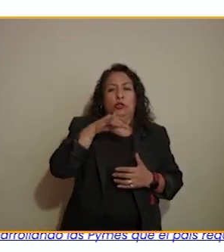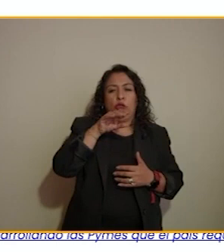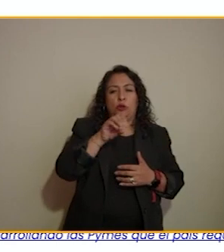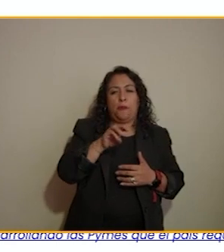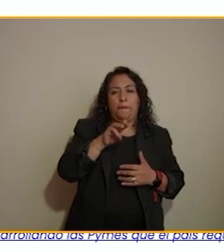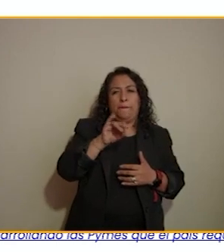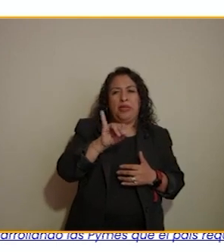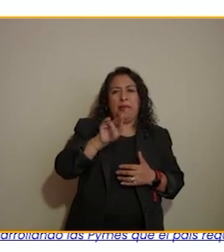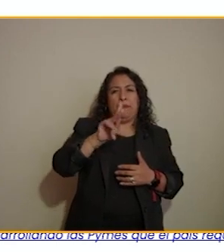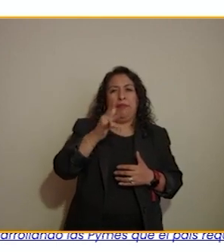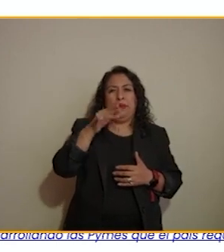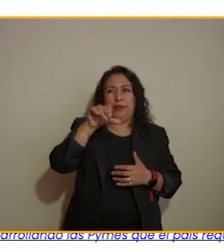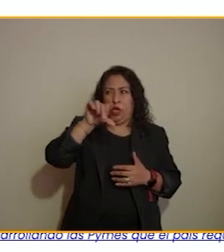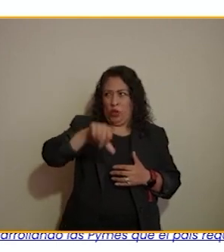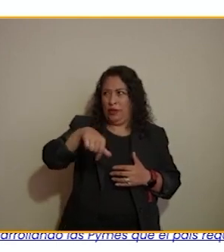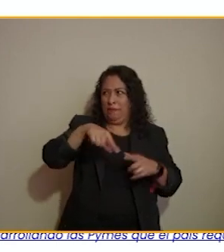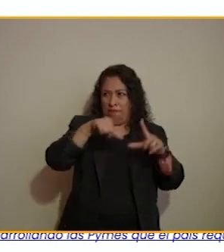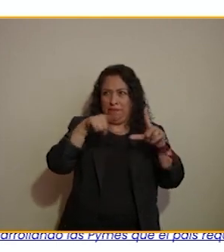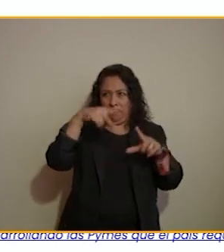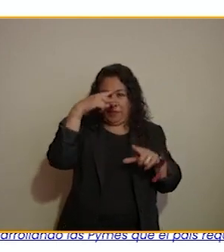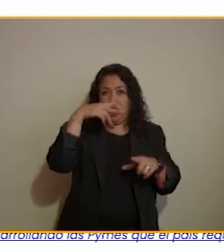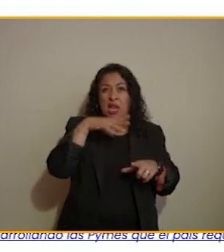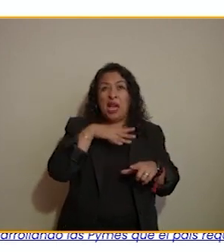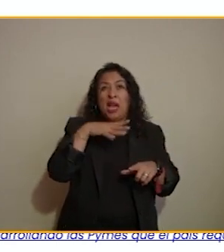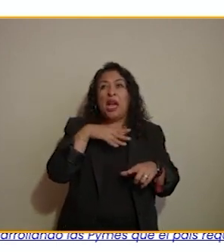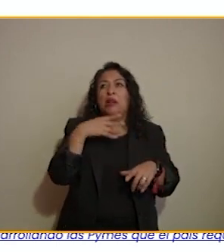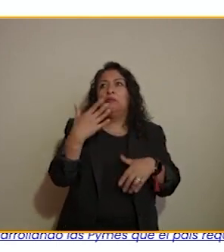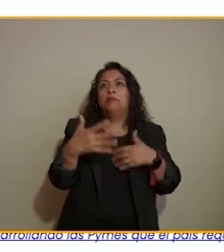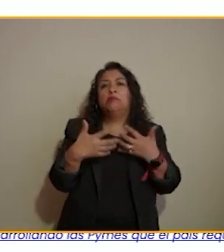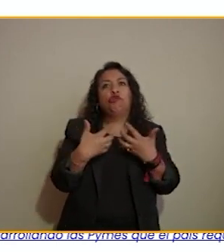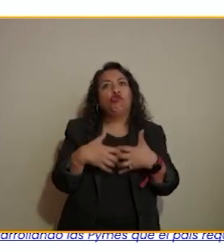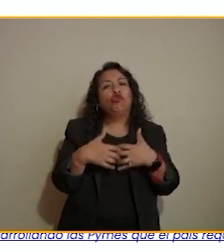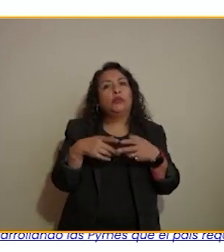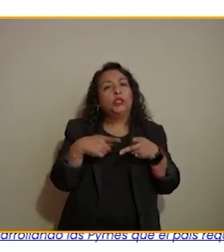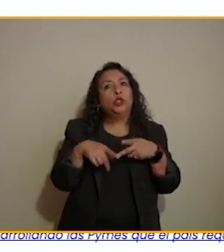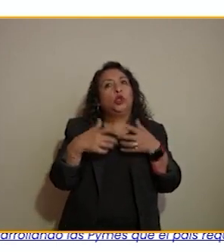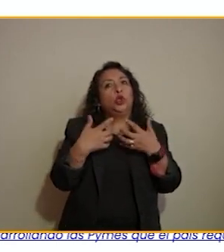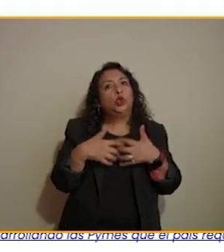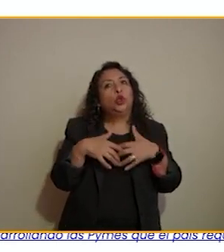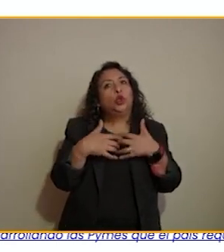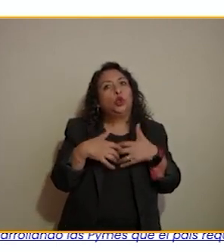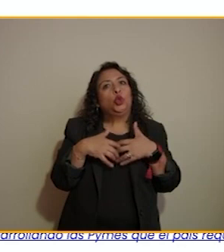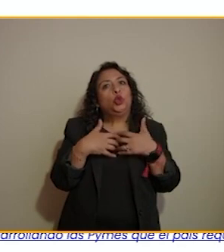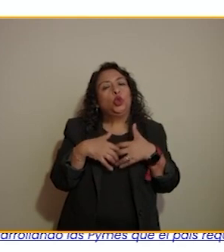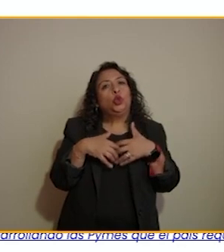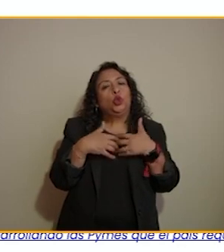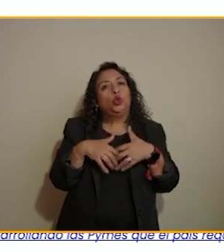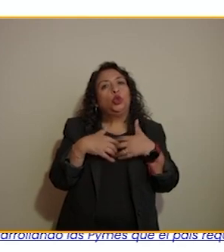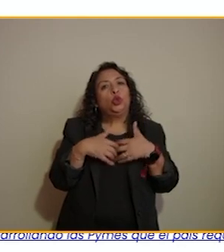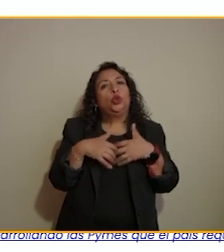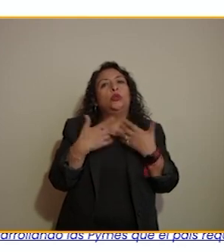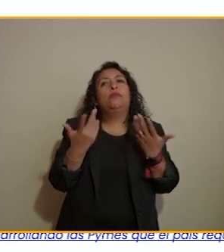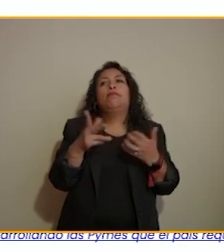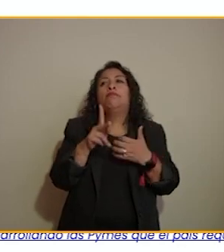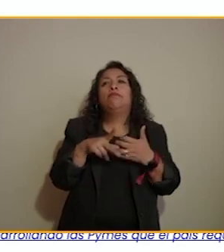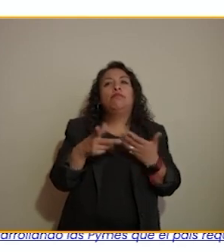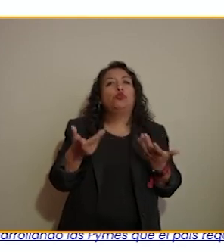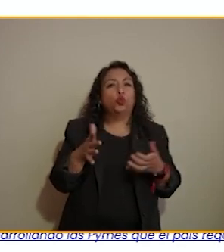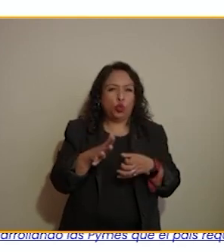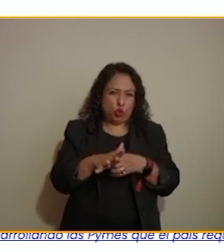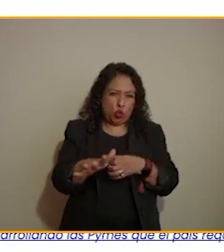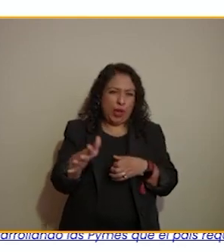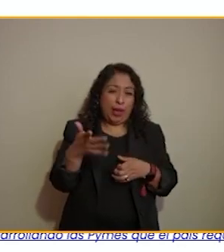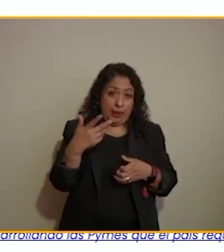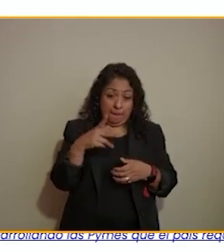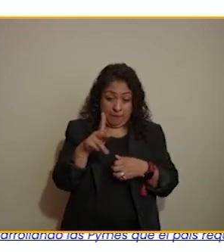tenemos hoy en nuestro país, las echáramos a andar como locomotora? ¿Qué clase de país seríamos? ¿Qué clase